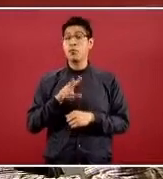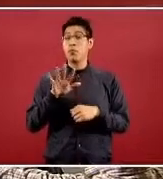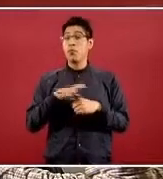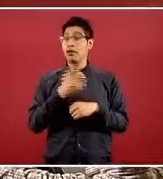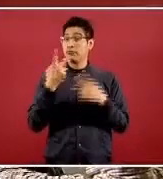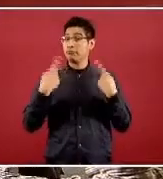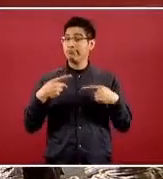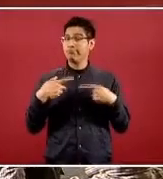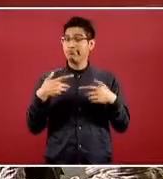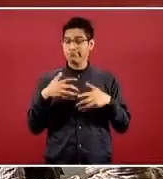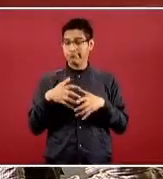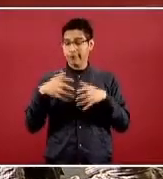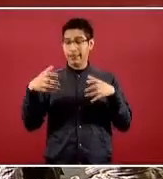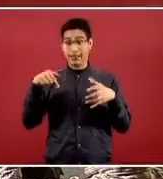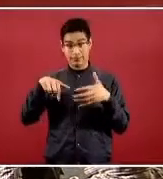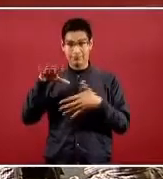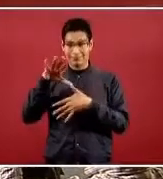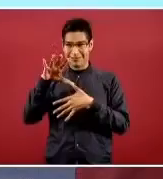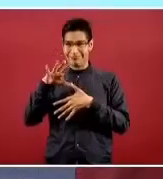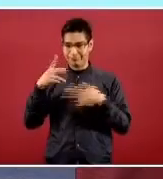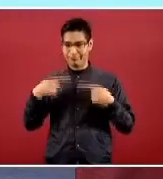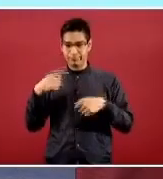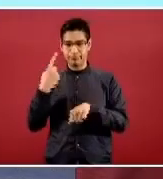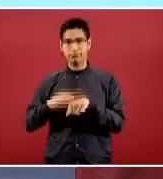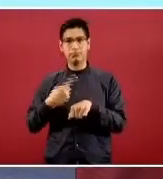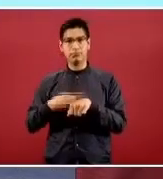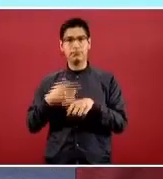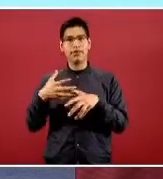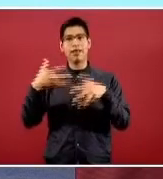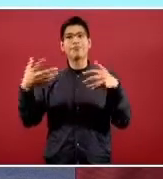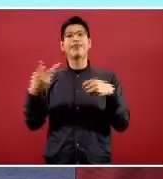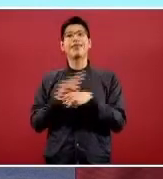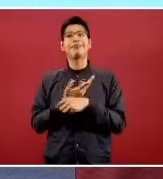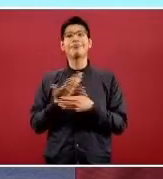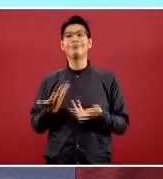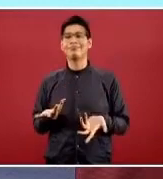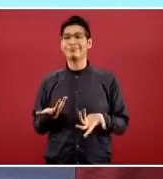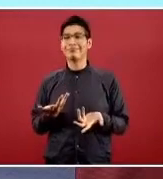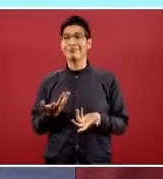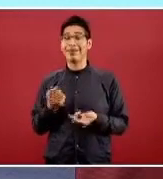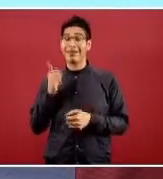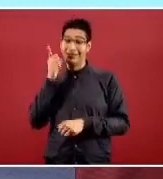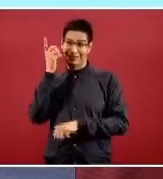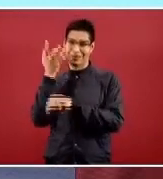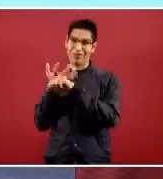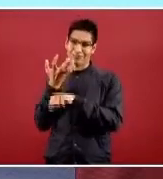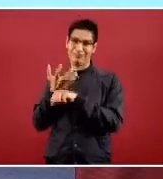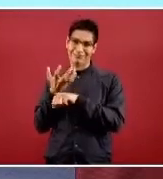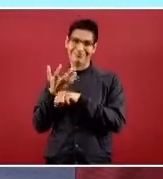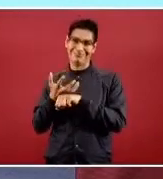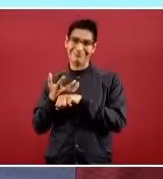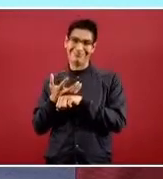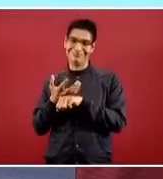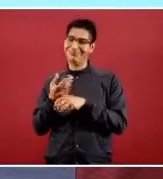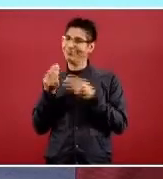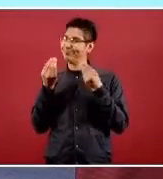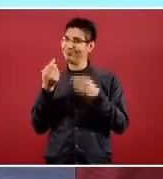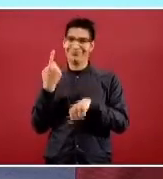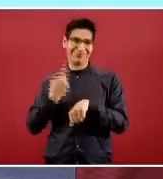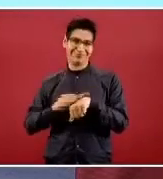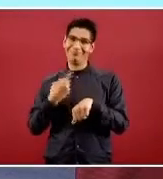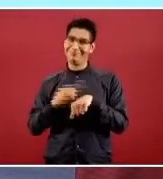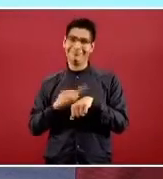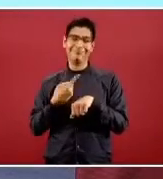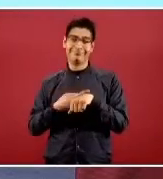de estos casos que están en la región de las Américas hasta el momento se han confirmado en los Estados Unidos de América.